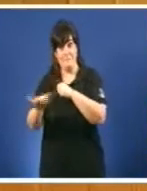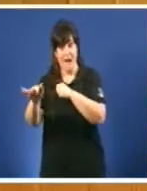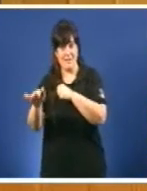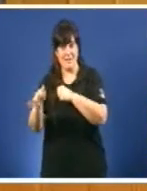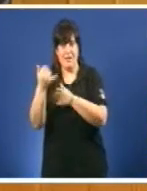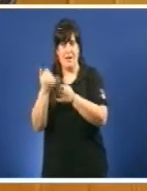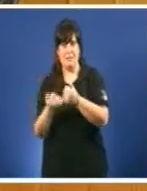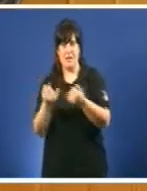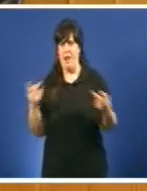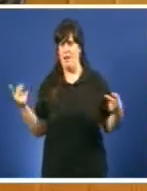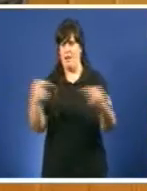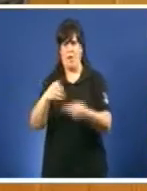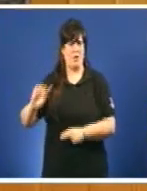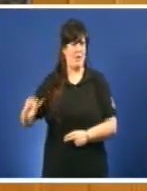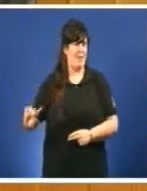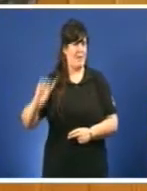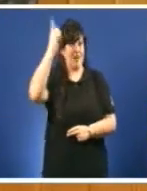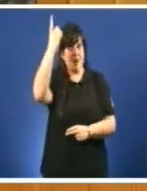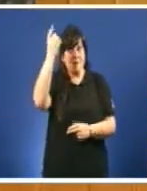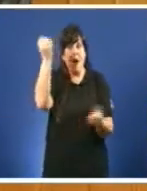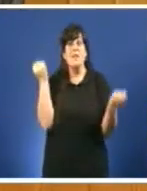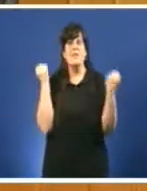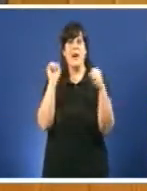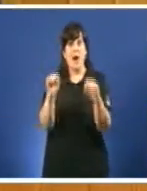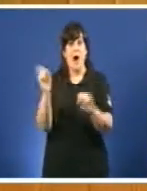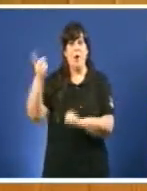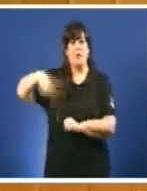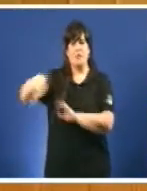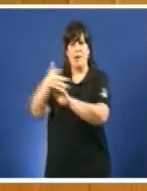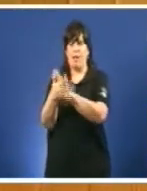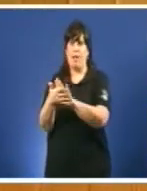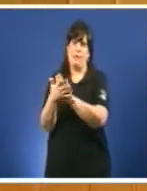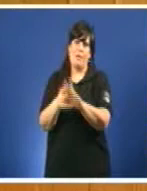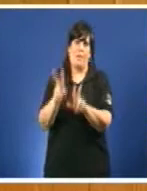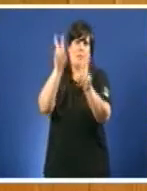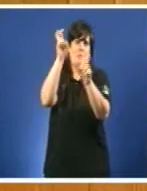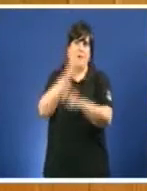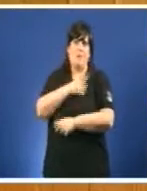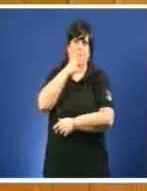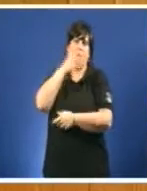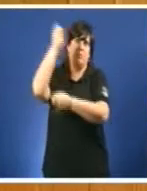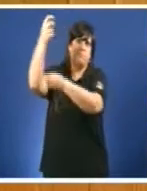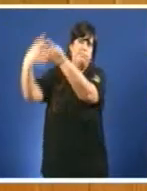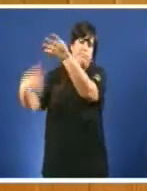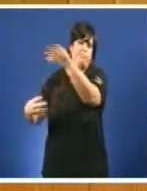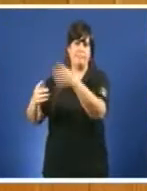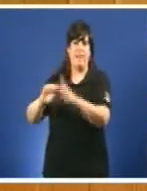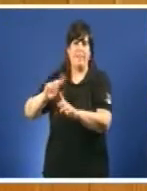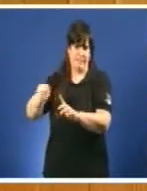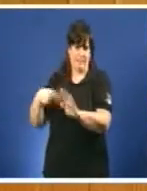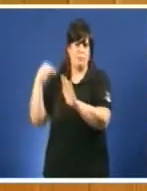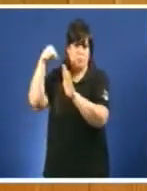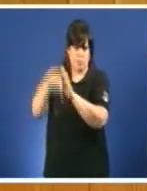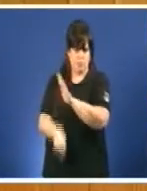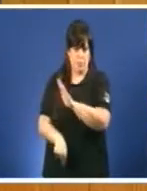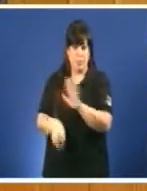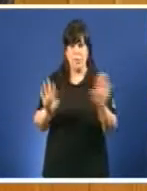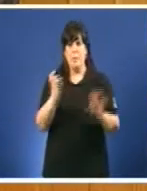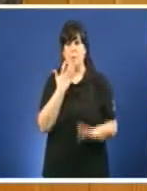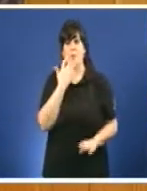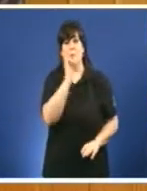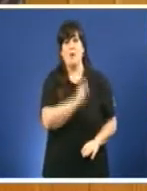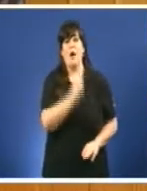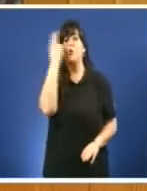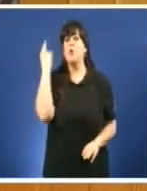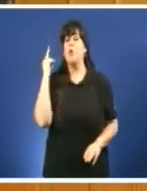atribúan a razóns conxunturais ás que logo me referirei. Pero sabe, dende 2009, a canto ascende